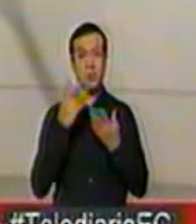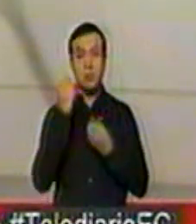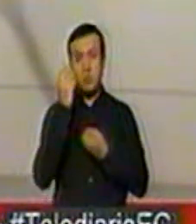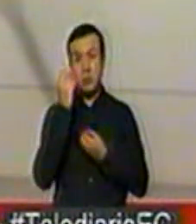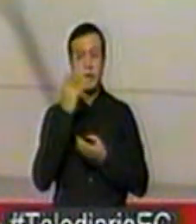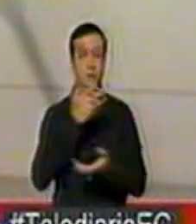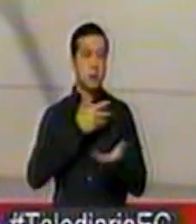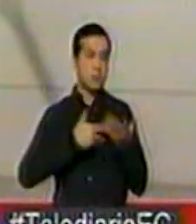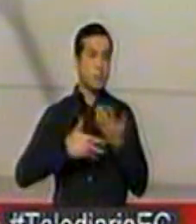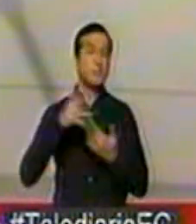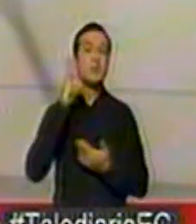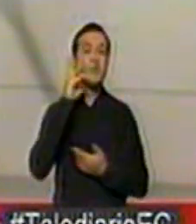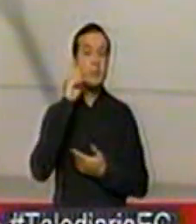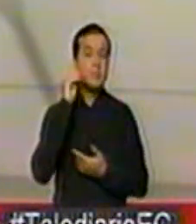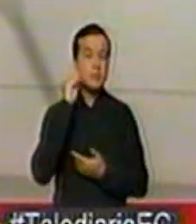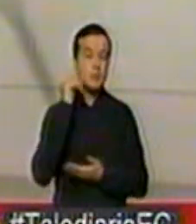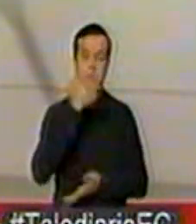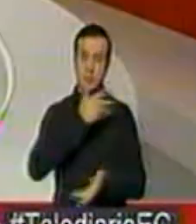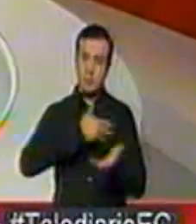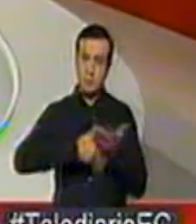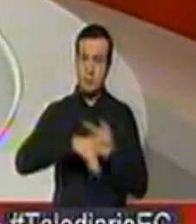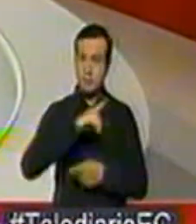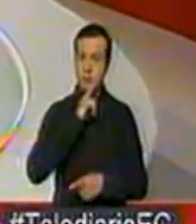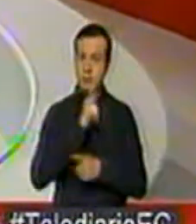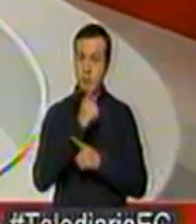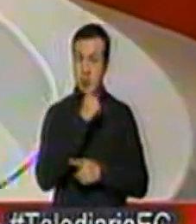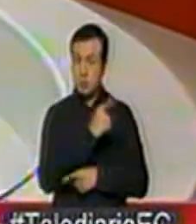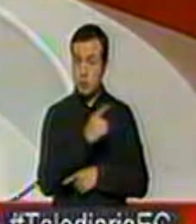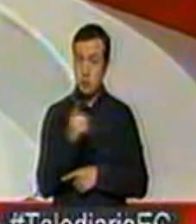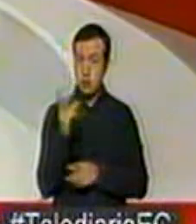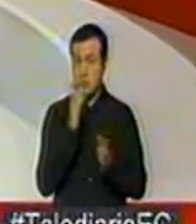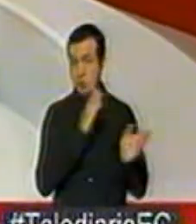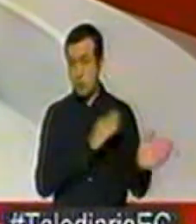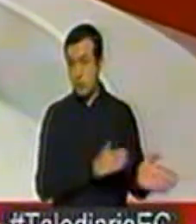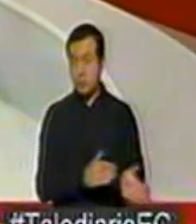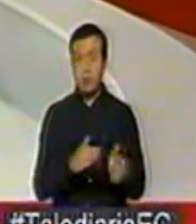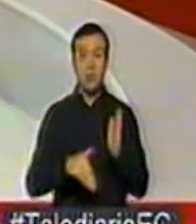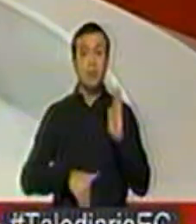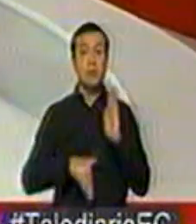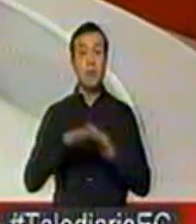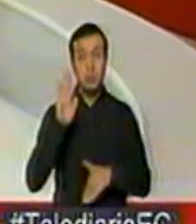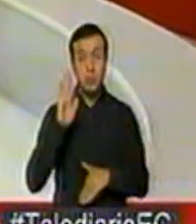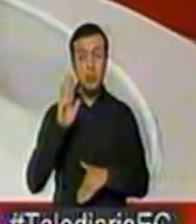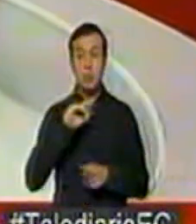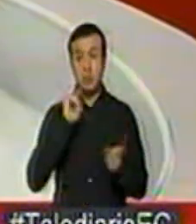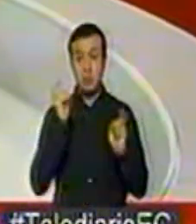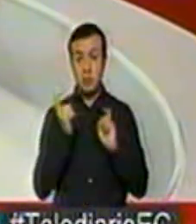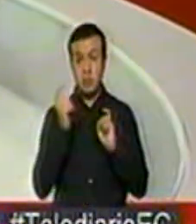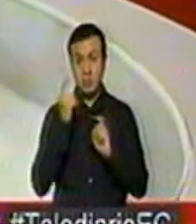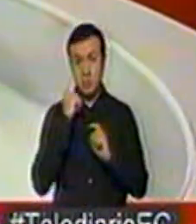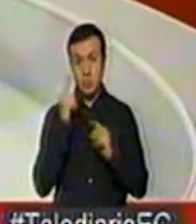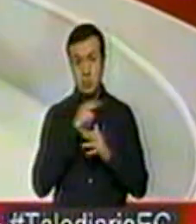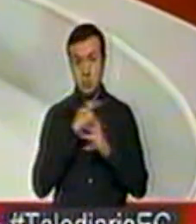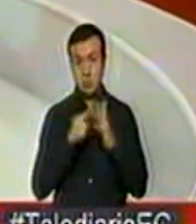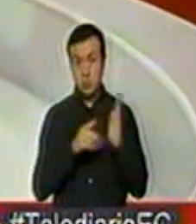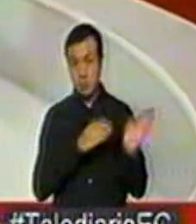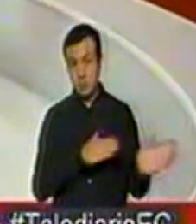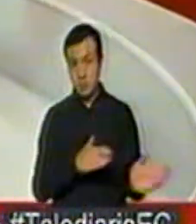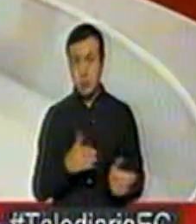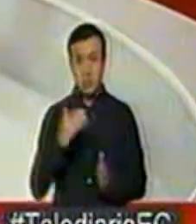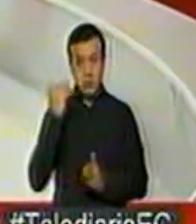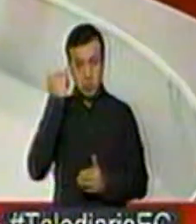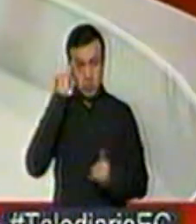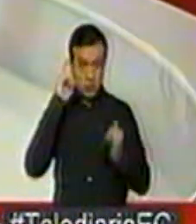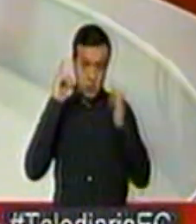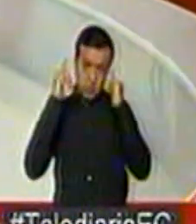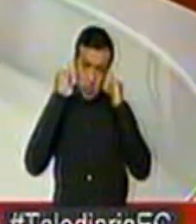información, intercambiar experiencias, que es justamente lo que nos va a conducir a tener una migración en las condiciones que yo le he manifestado. ¿Hay alguna